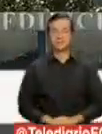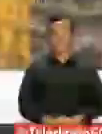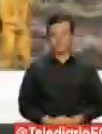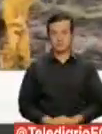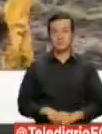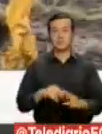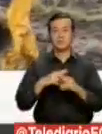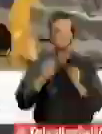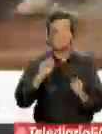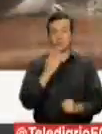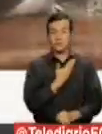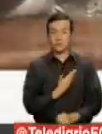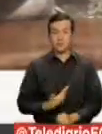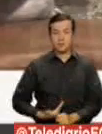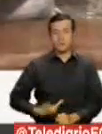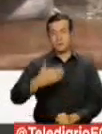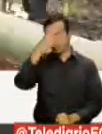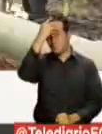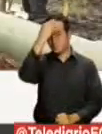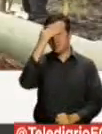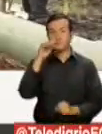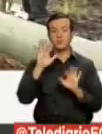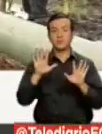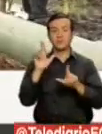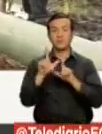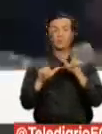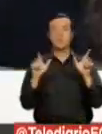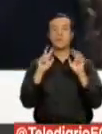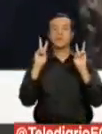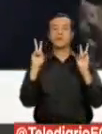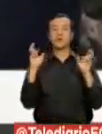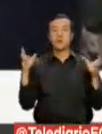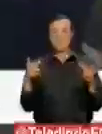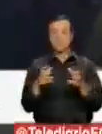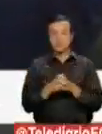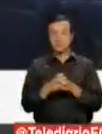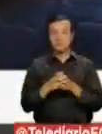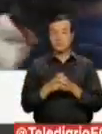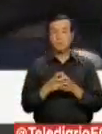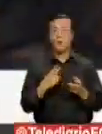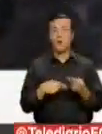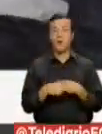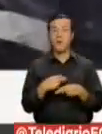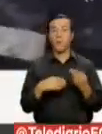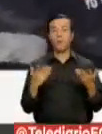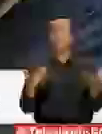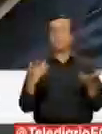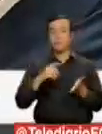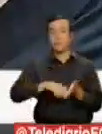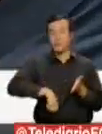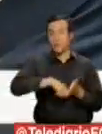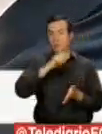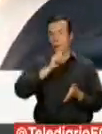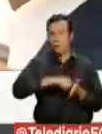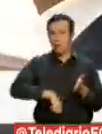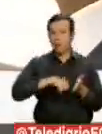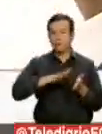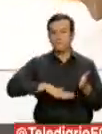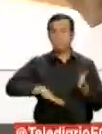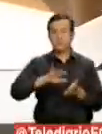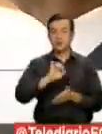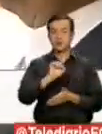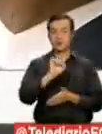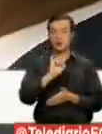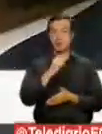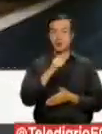El ex vicepresidente Jorge Glass y 10 personas más estarían involucrados en presuntas irregularidades en los contratos petroleros en el campo Singue.